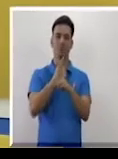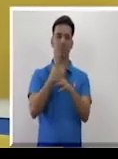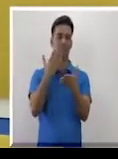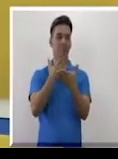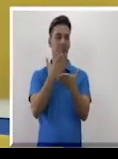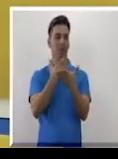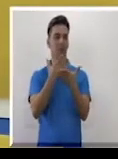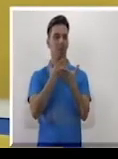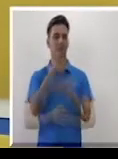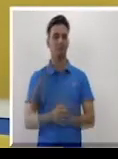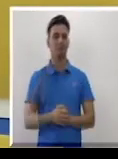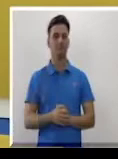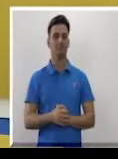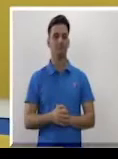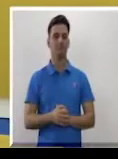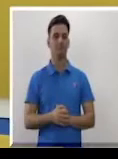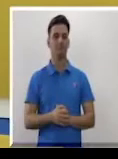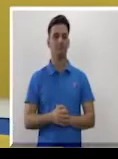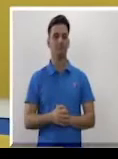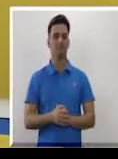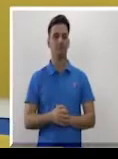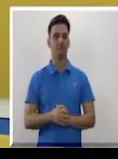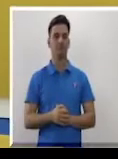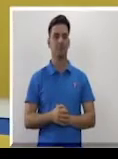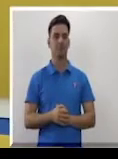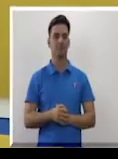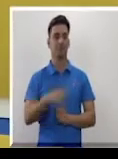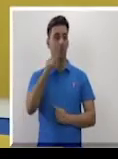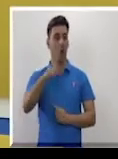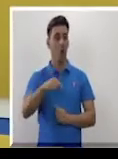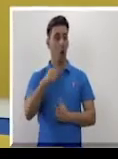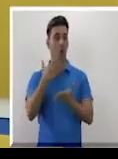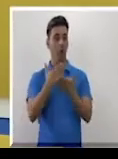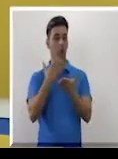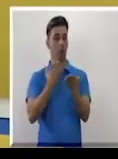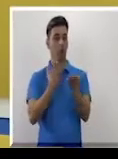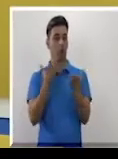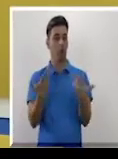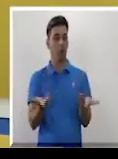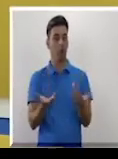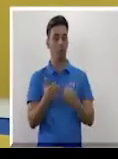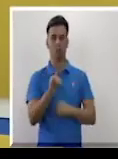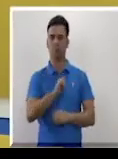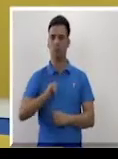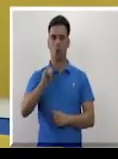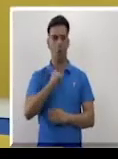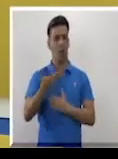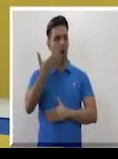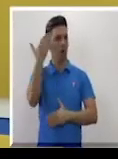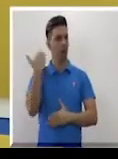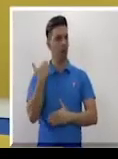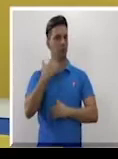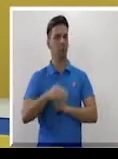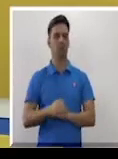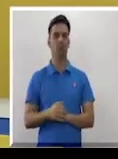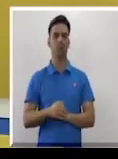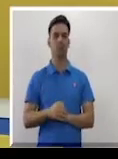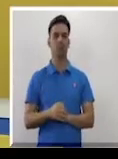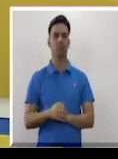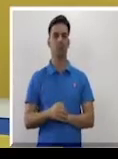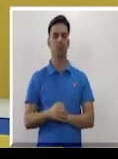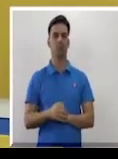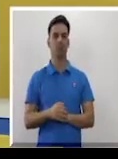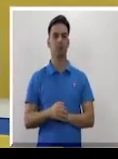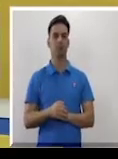saberes matemáticos. Nuestra estrategia de trabajo sigue siendo la misma. Vamos entonces todos